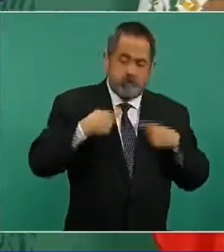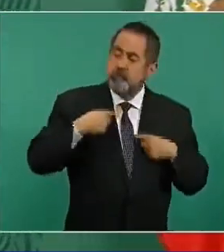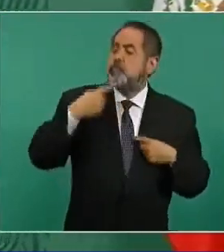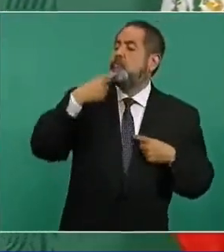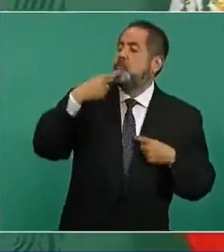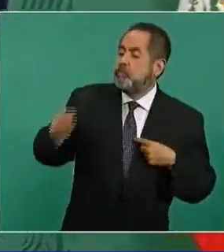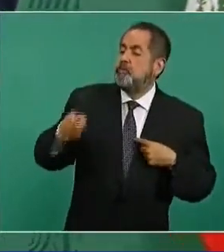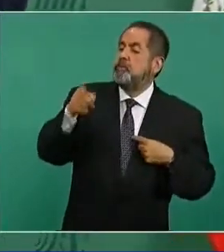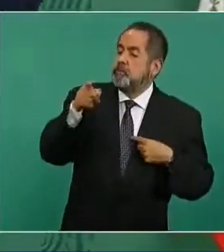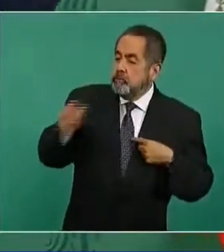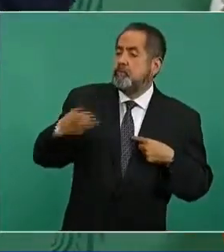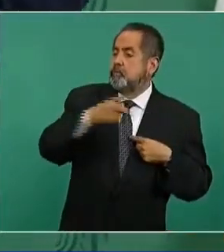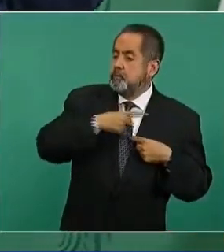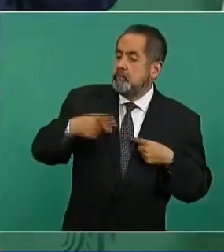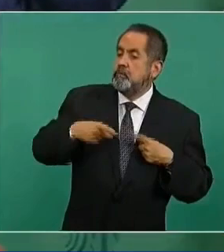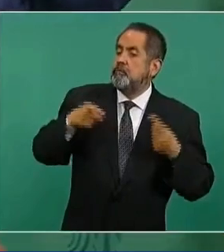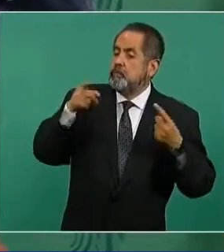expertos,